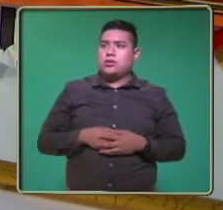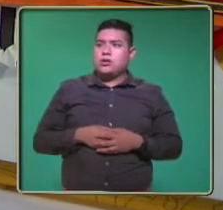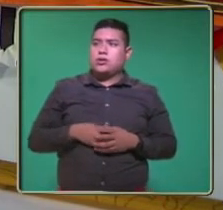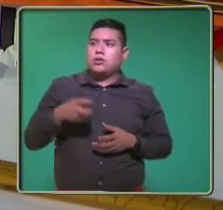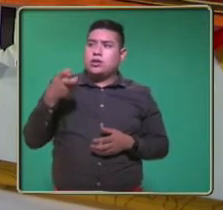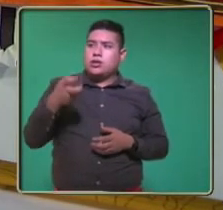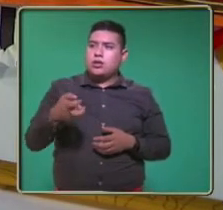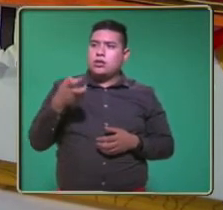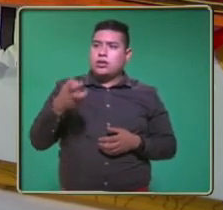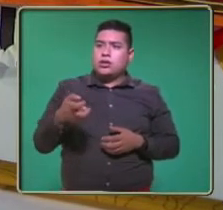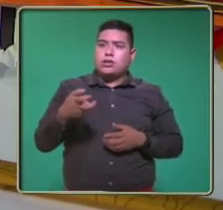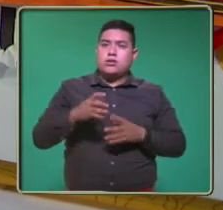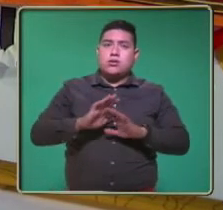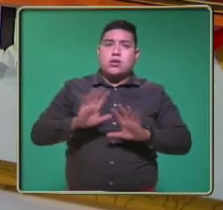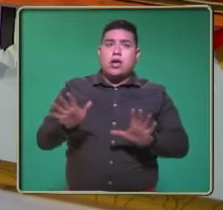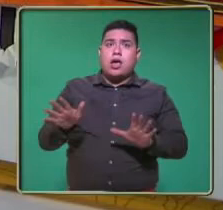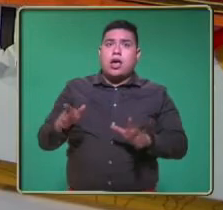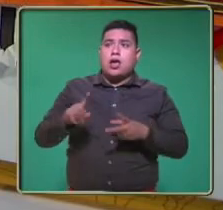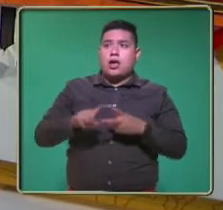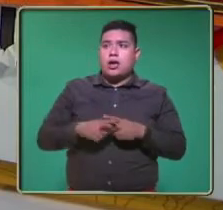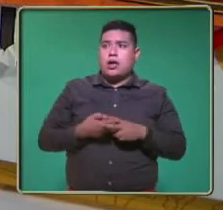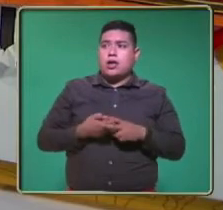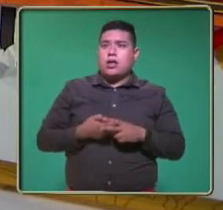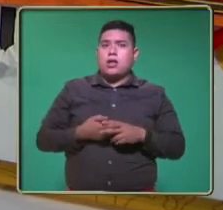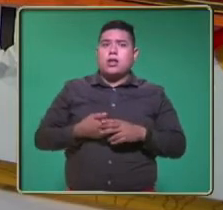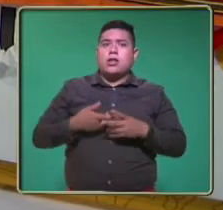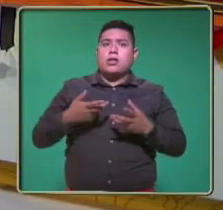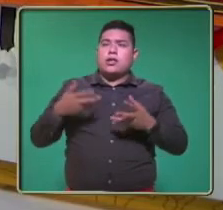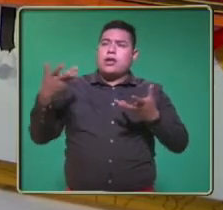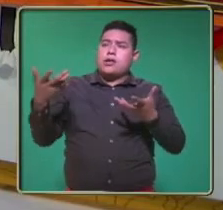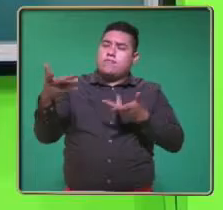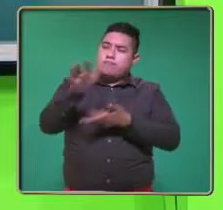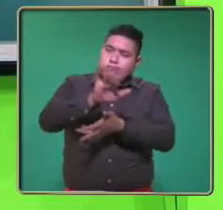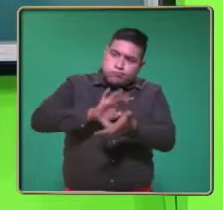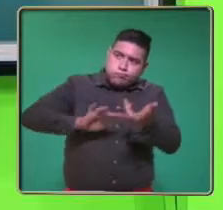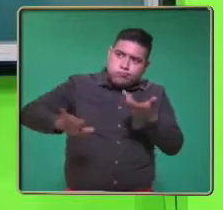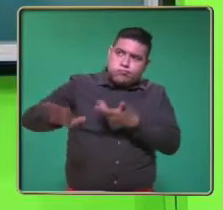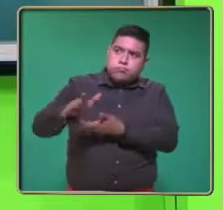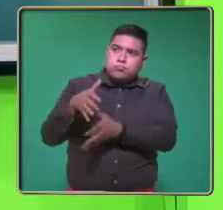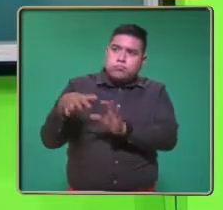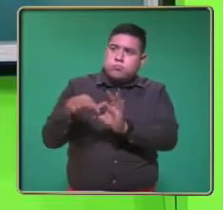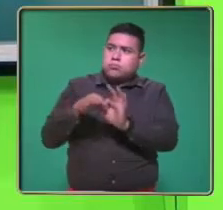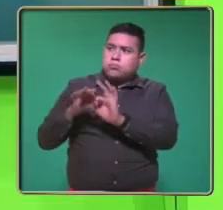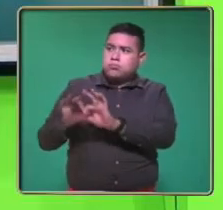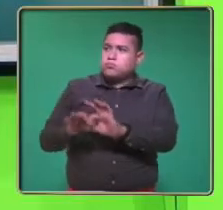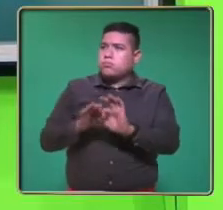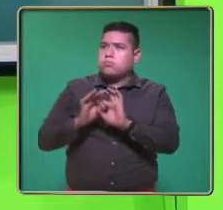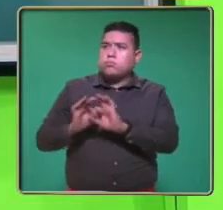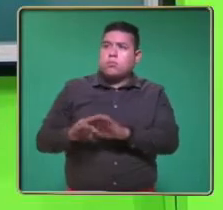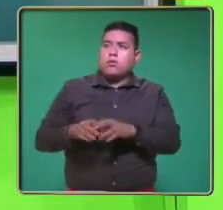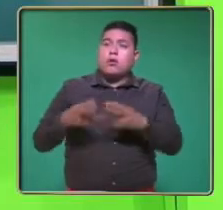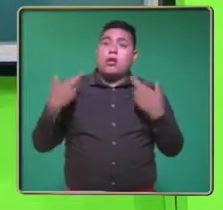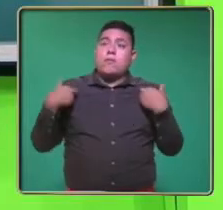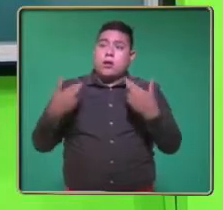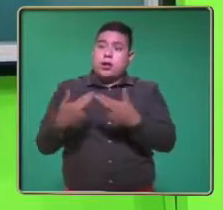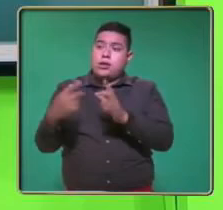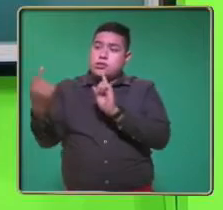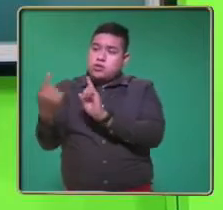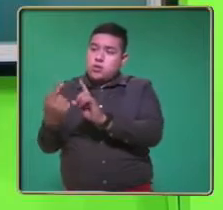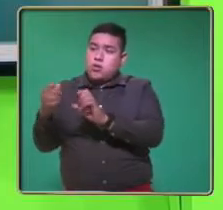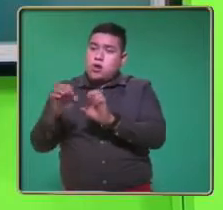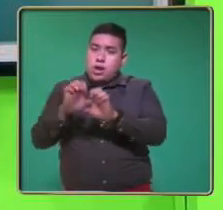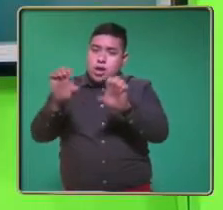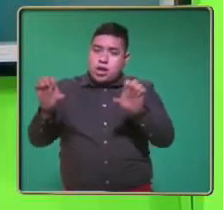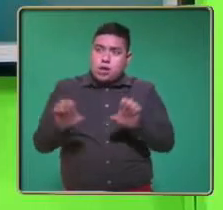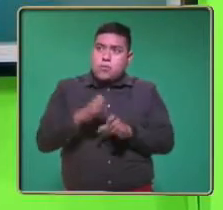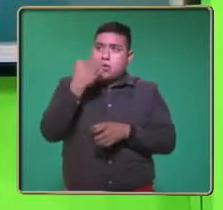de esto se deriva, entonces, pues que establezcas estas relaciones positivas con el docente personal y con el equipo